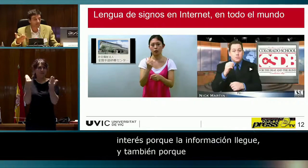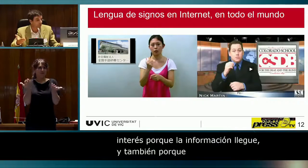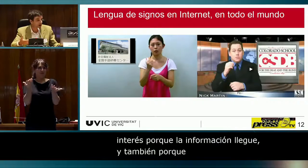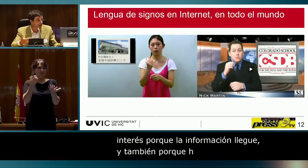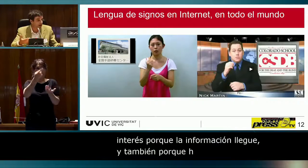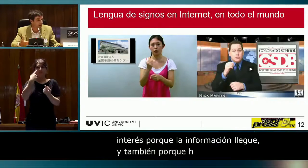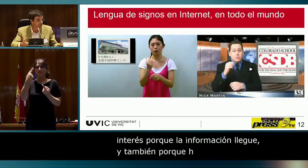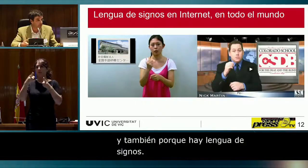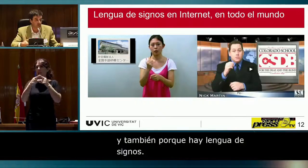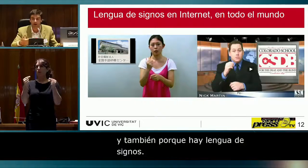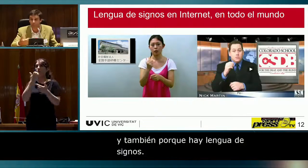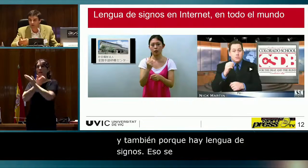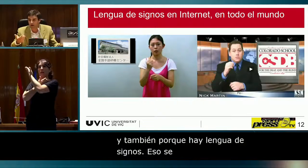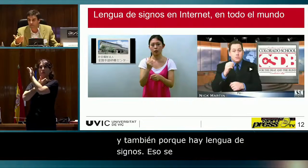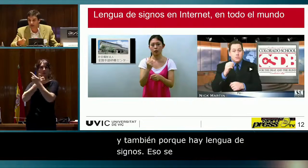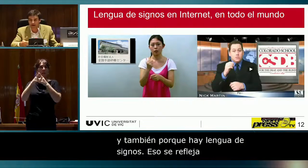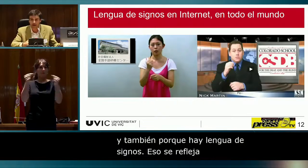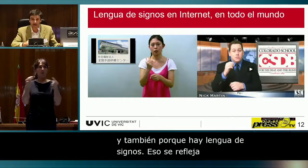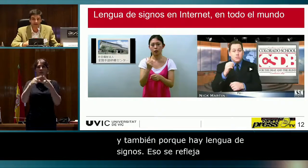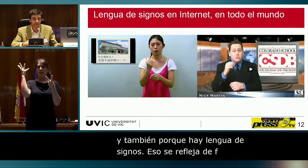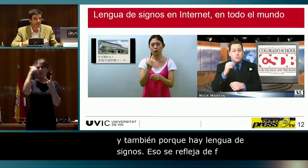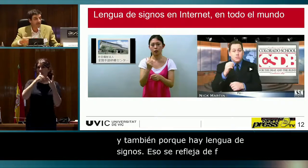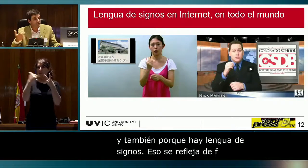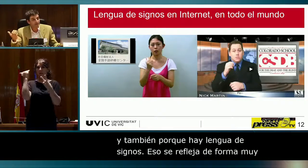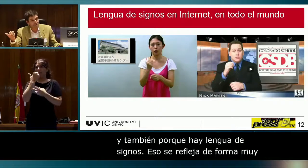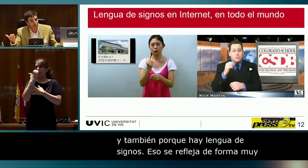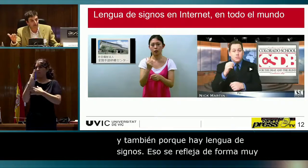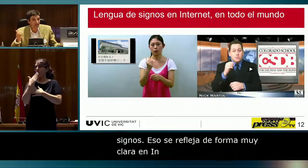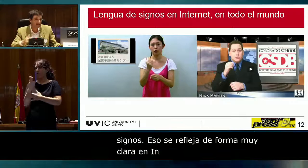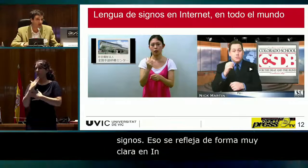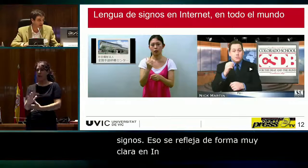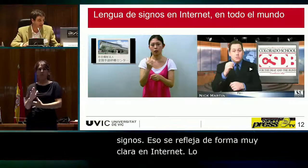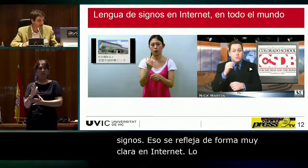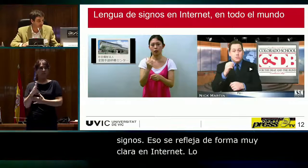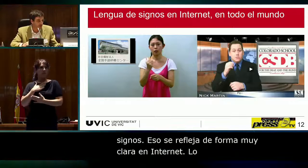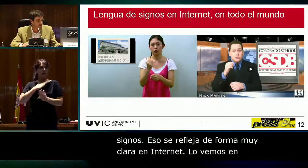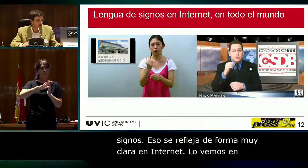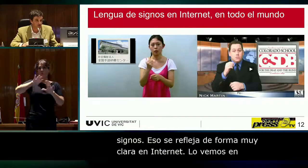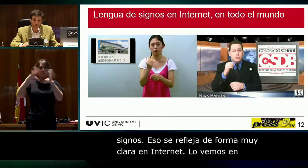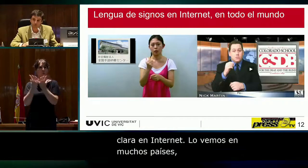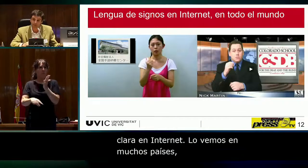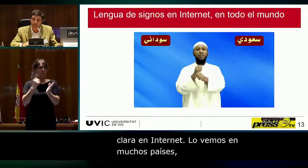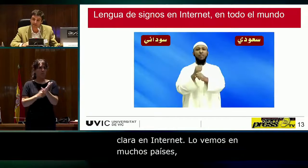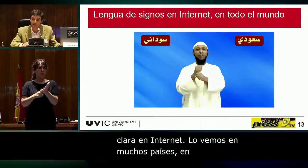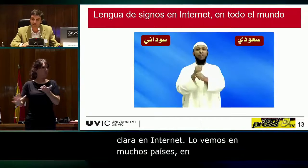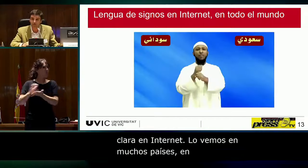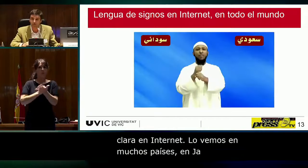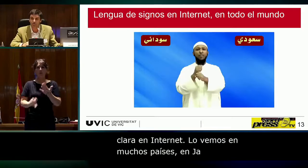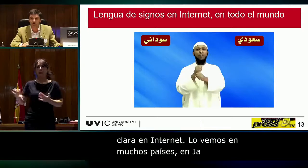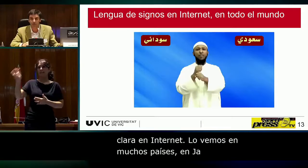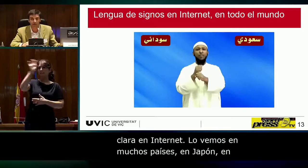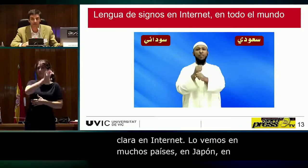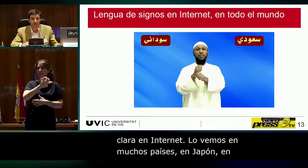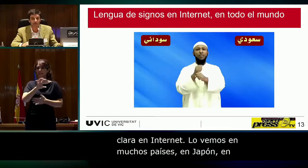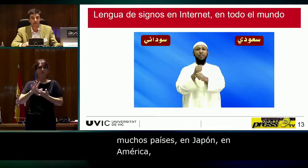países, en Japón, aquí ven ejemplos, ¿no? En Japón, en América, es decir, desde Occidente a Oriente, ¿no? En todos los países, en todos